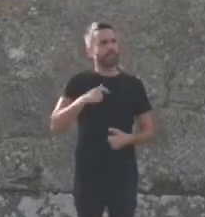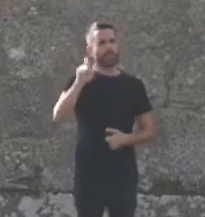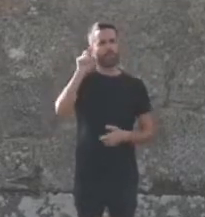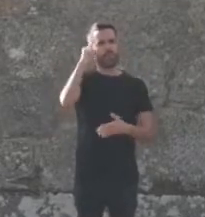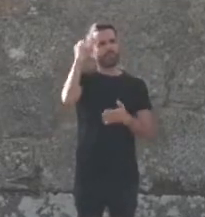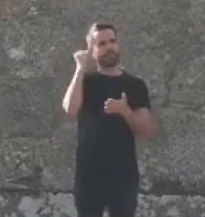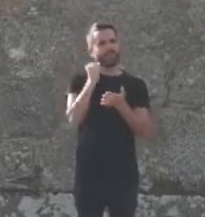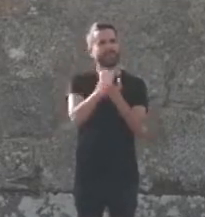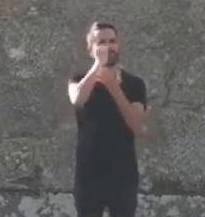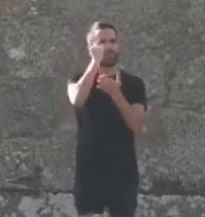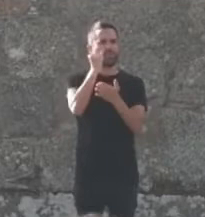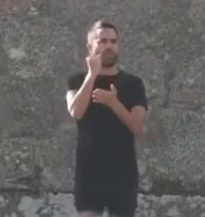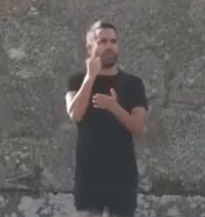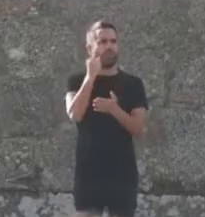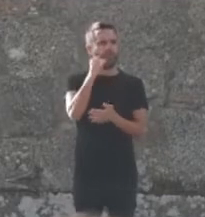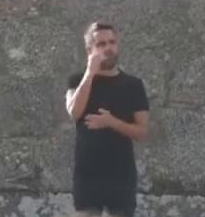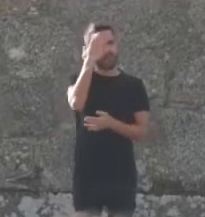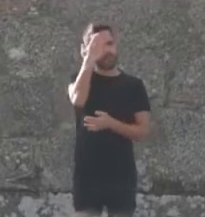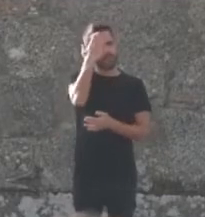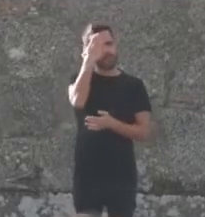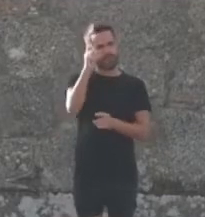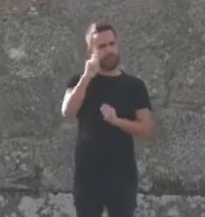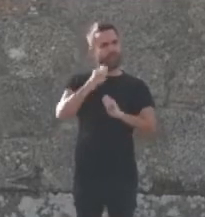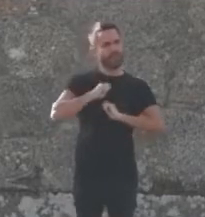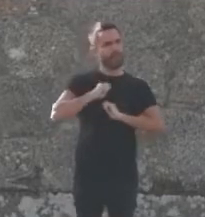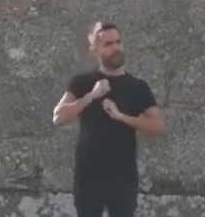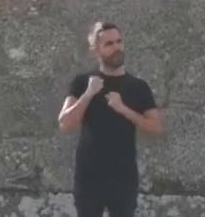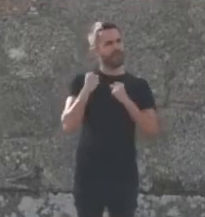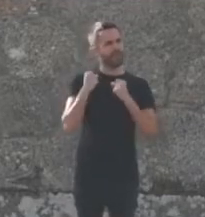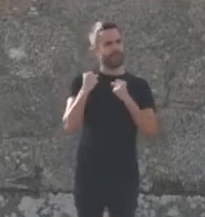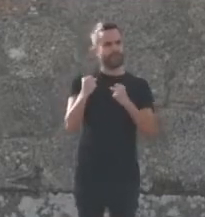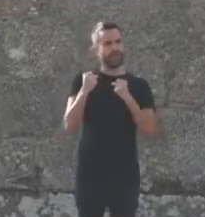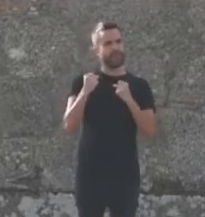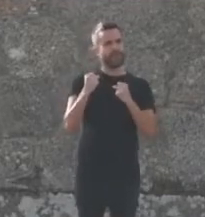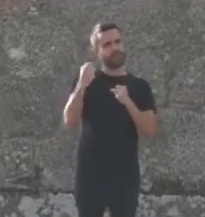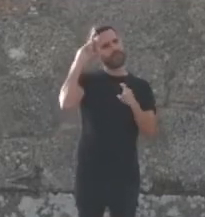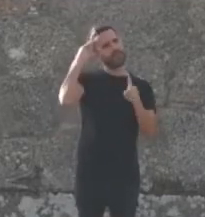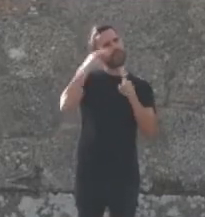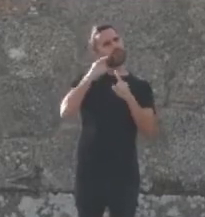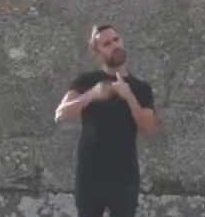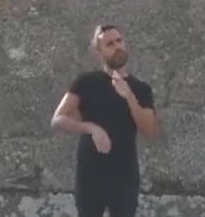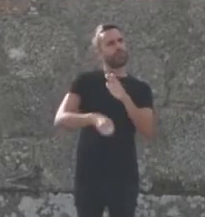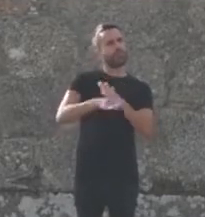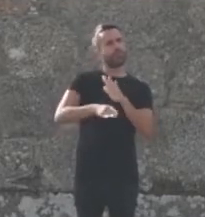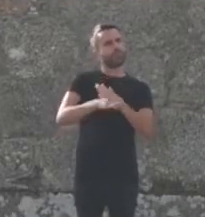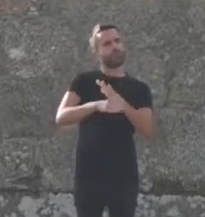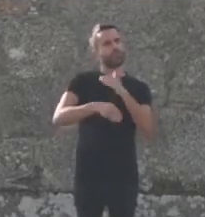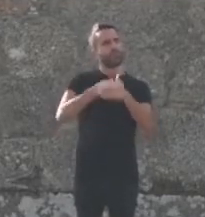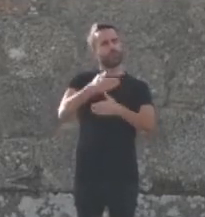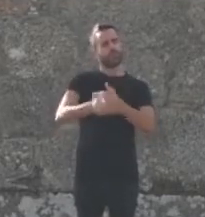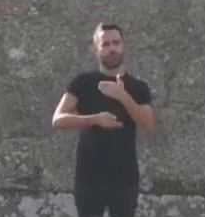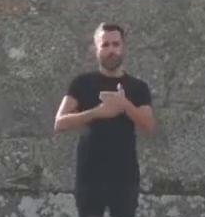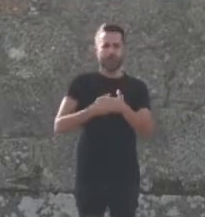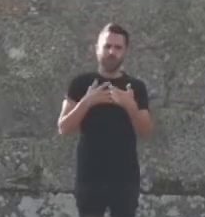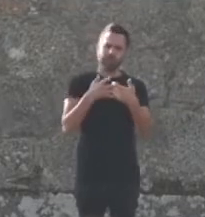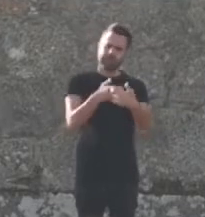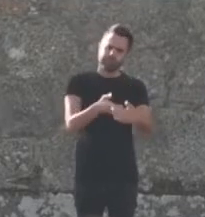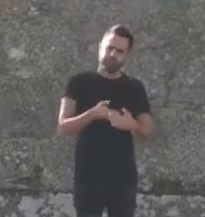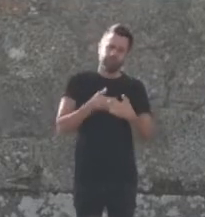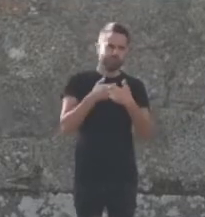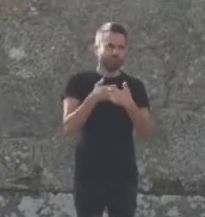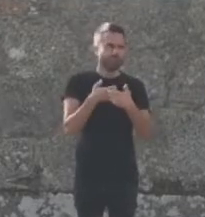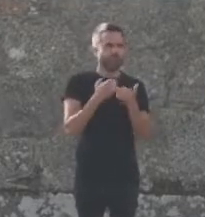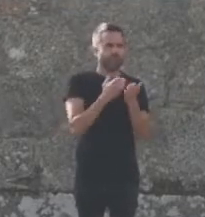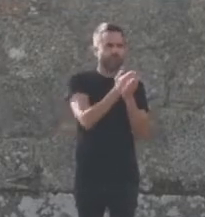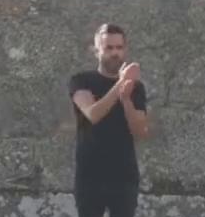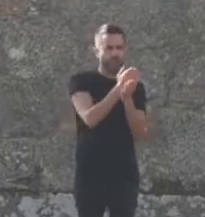que nos dá unha inmensa fortaleza para seguir loitando, non, para abrir novos camiños, para